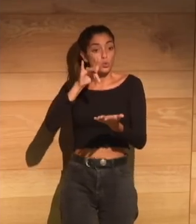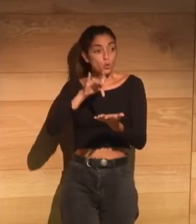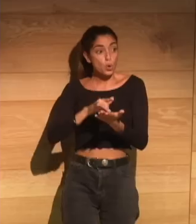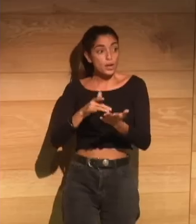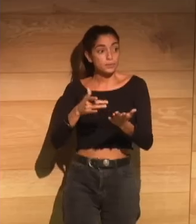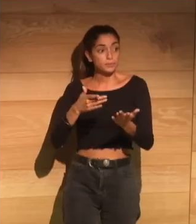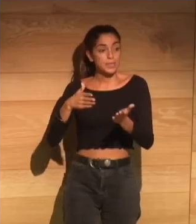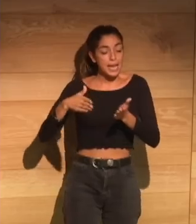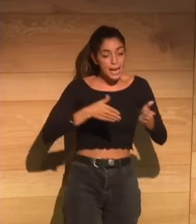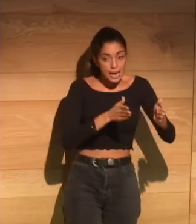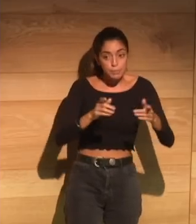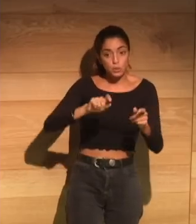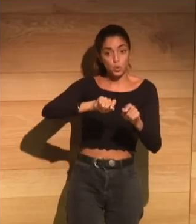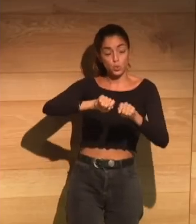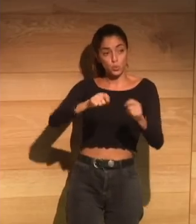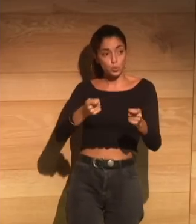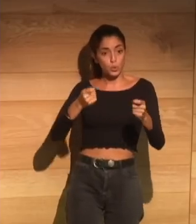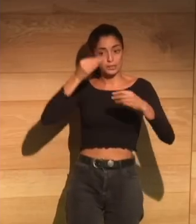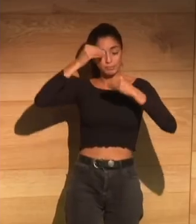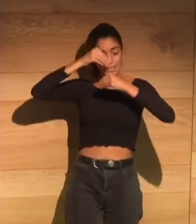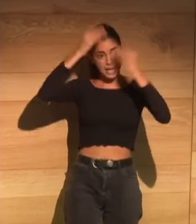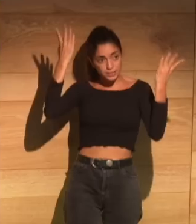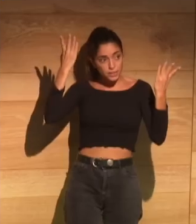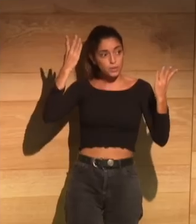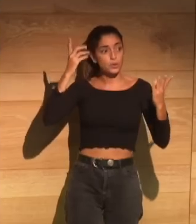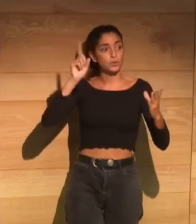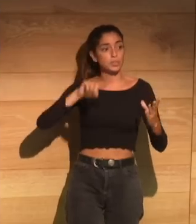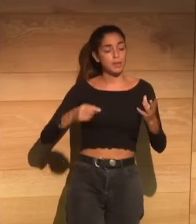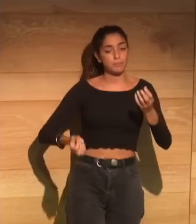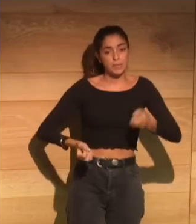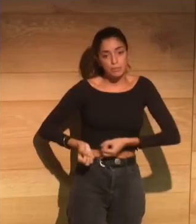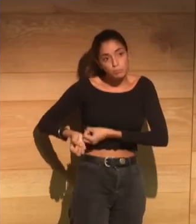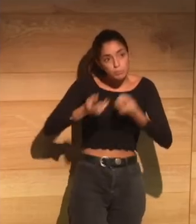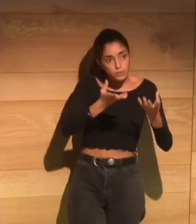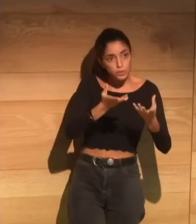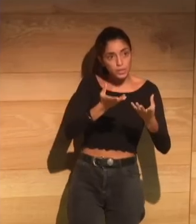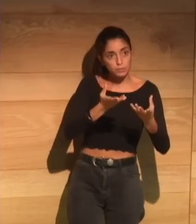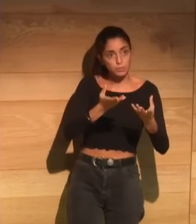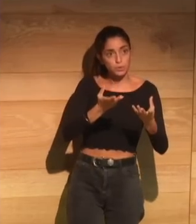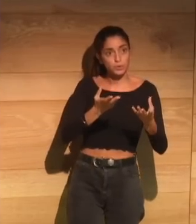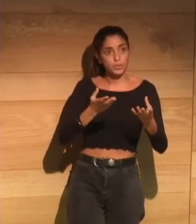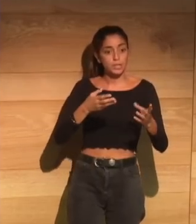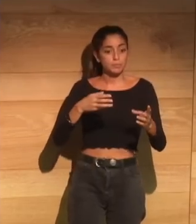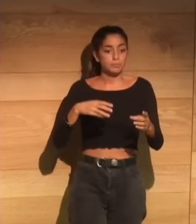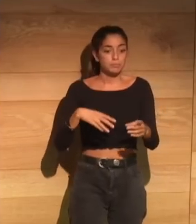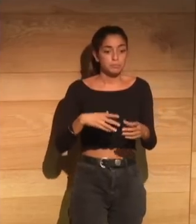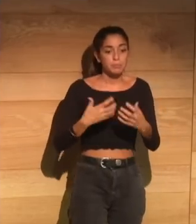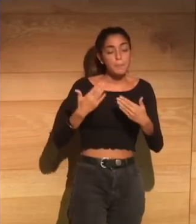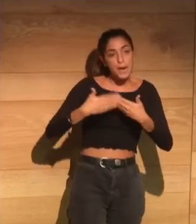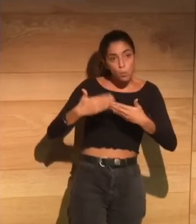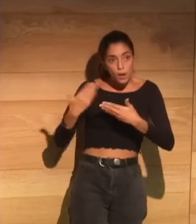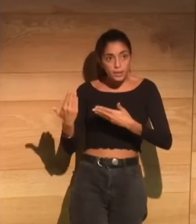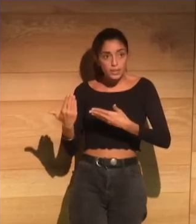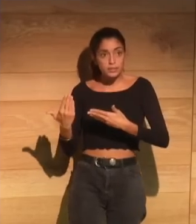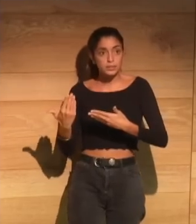los caminos que acabarán llevando a la abstracción, pasando antes por el impresionismo, es decir, con las vanguardias... Pero eso sí es 20. Sí, por